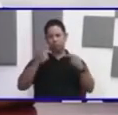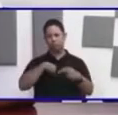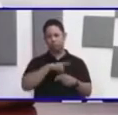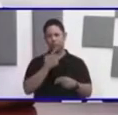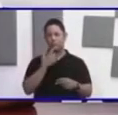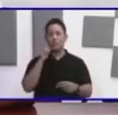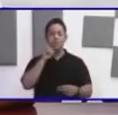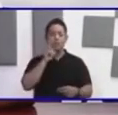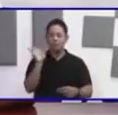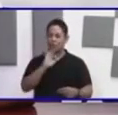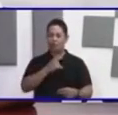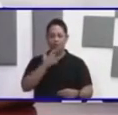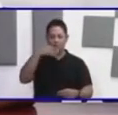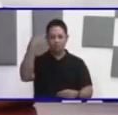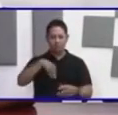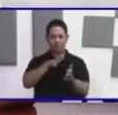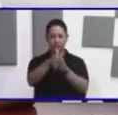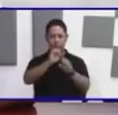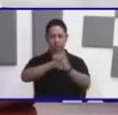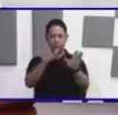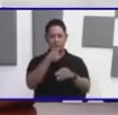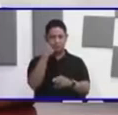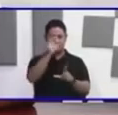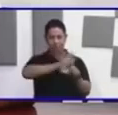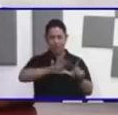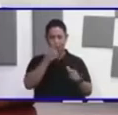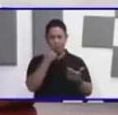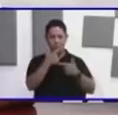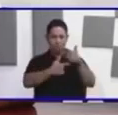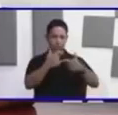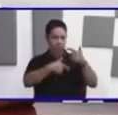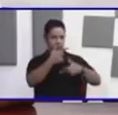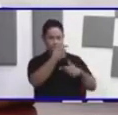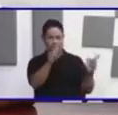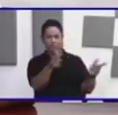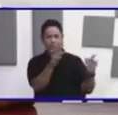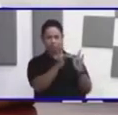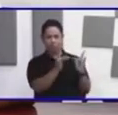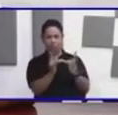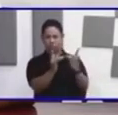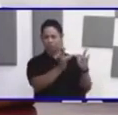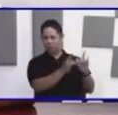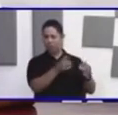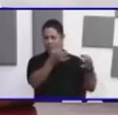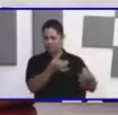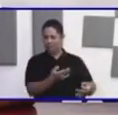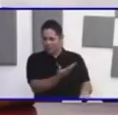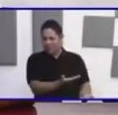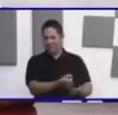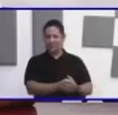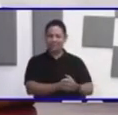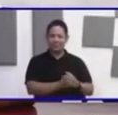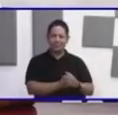Así como pudieron observar en el video, en la parte donde decía actualidad, esas son las camas de hospitalización. Y ahorita